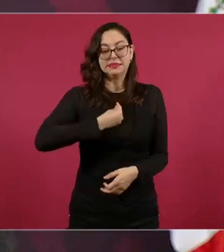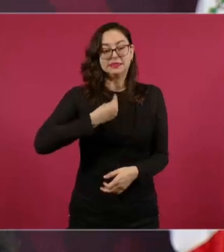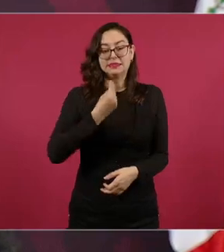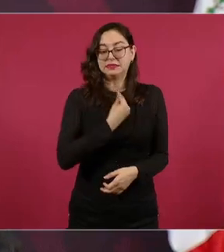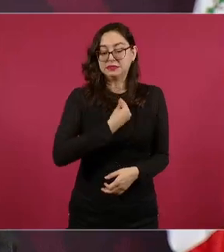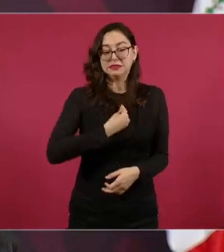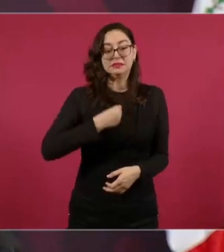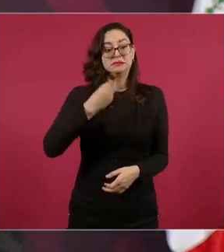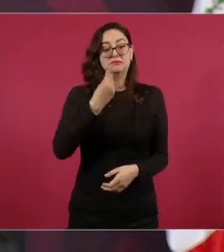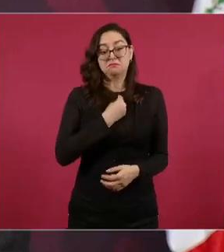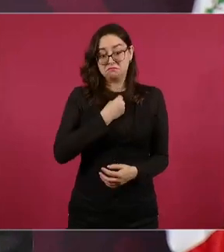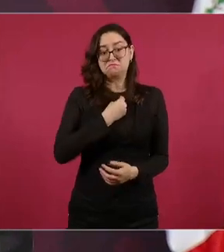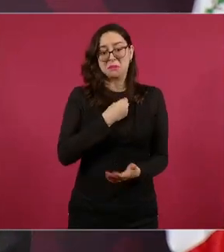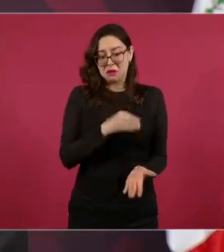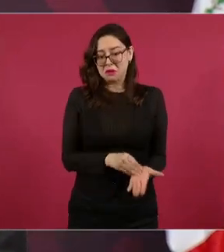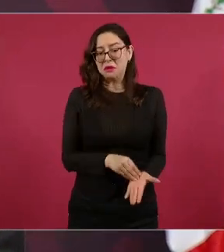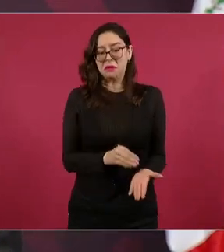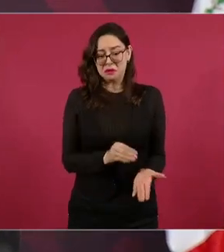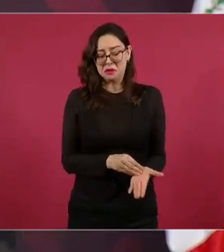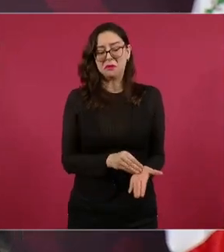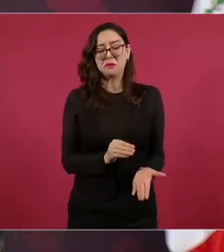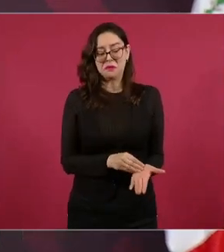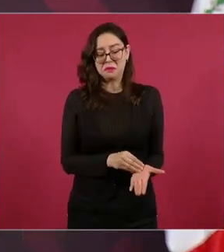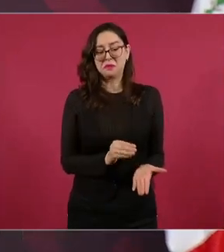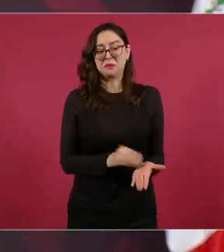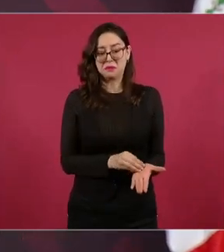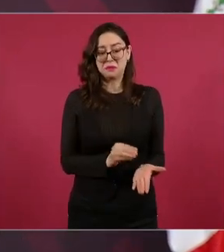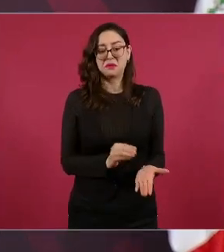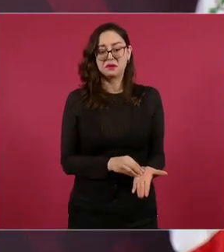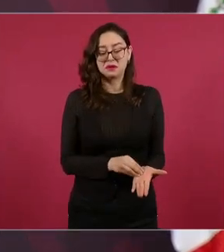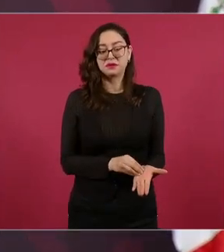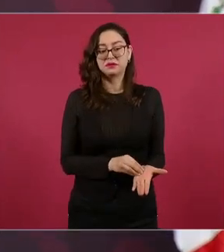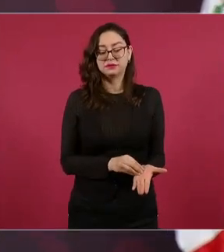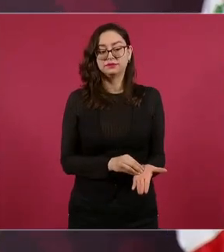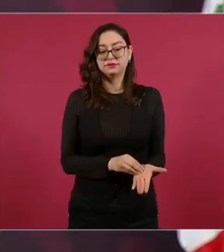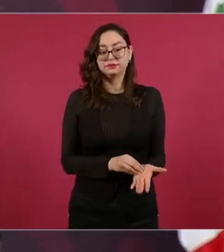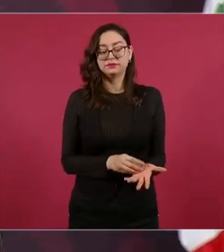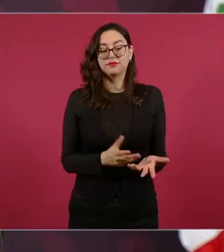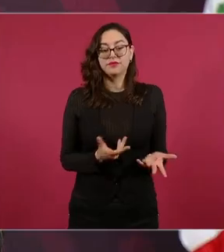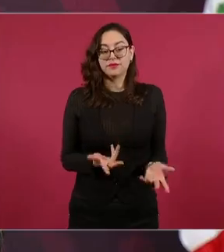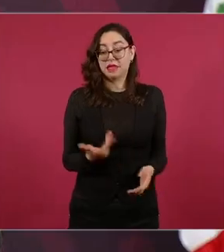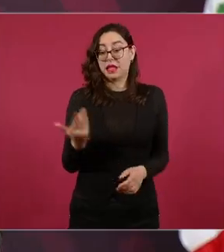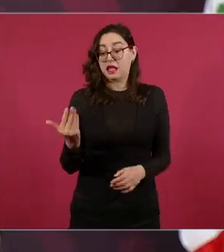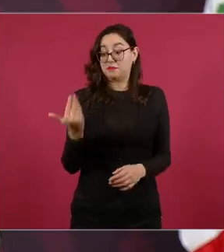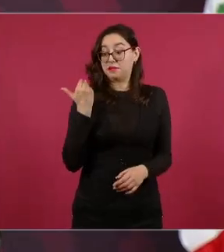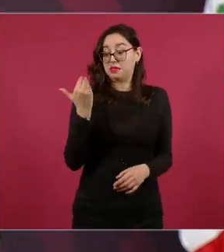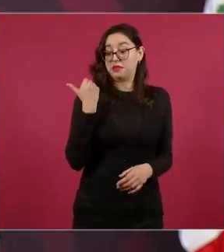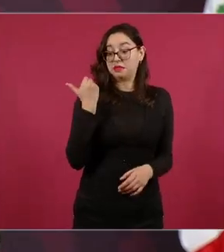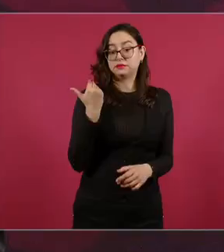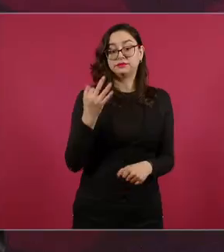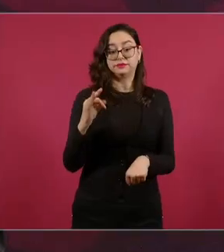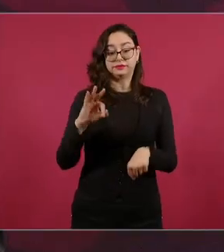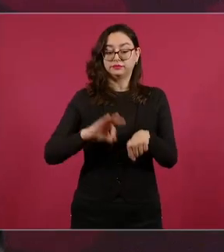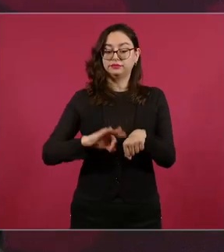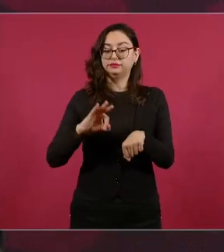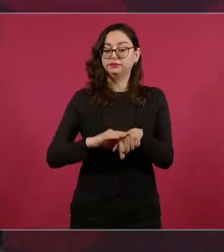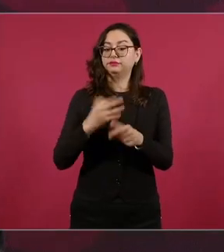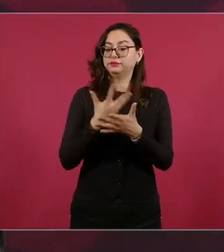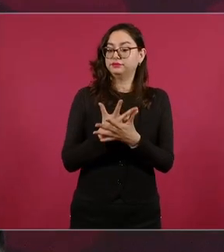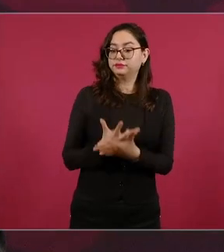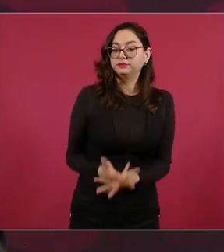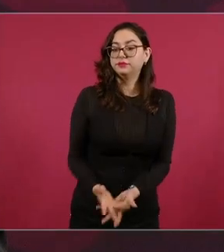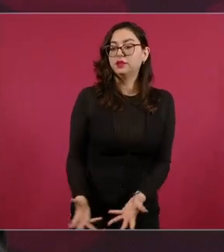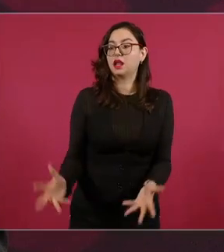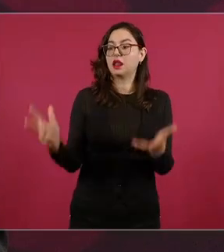hasta ahora, hasta cuando se puso a funcionar la megafarmacia,